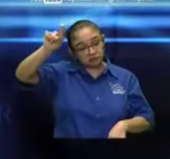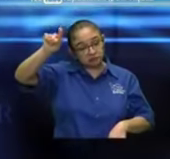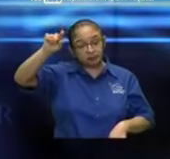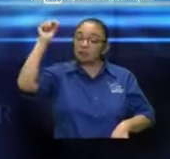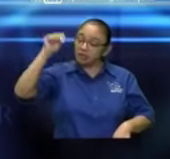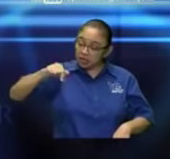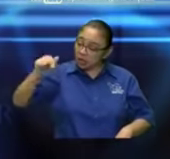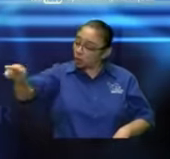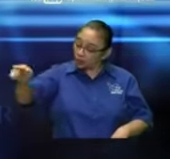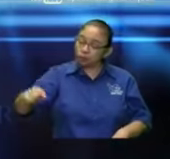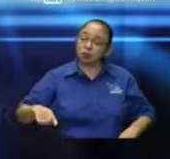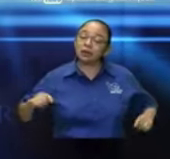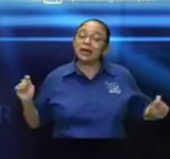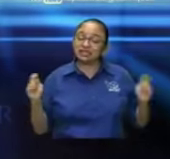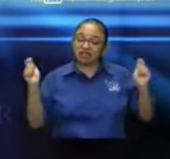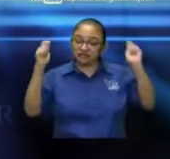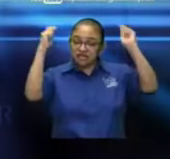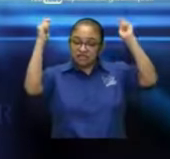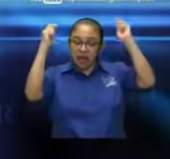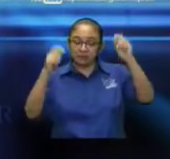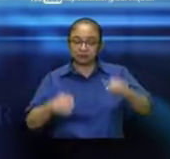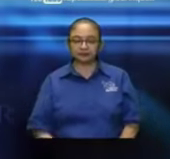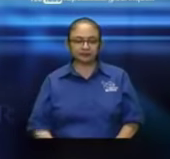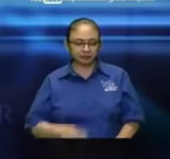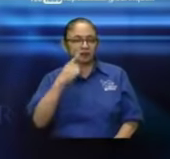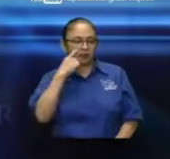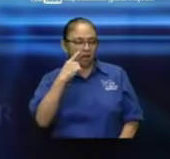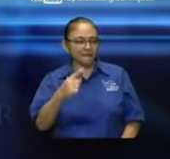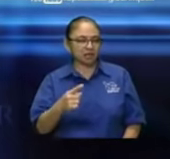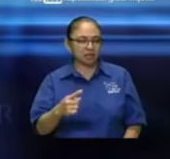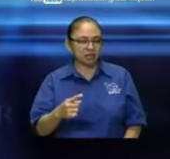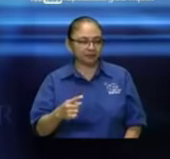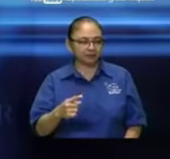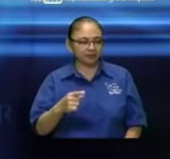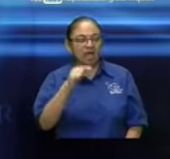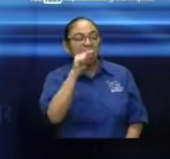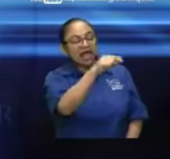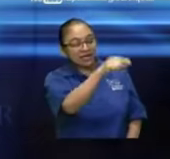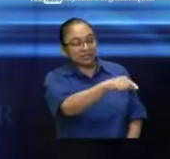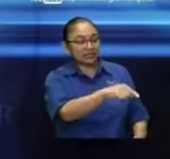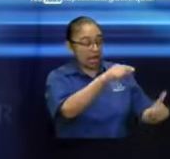estás haciendo la gran bulla de que regresó. Mire, el que regresó